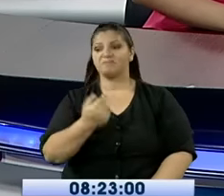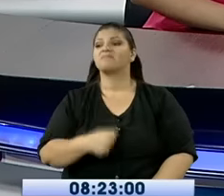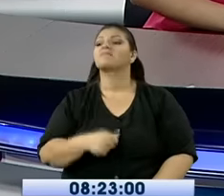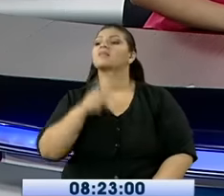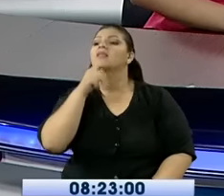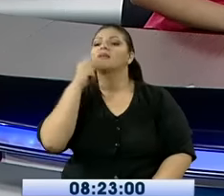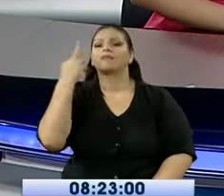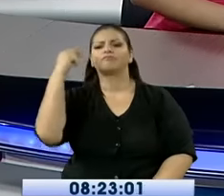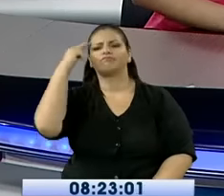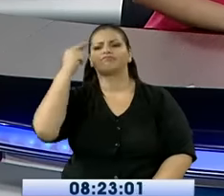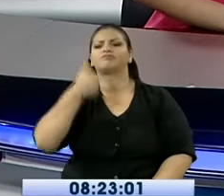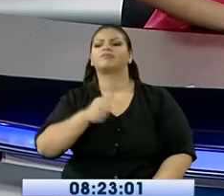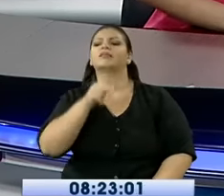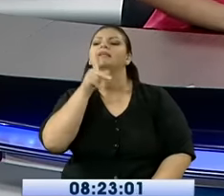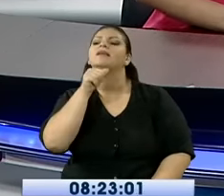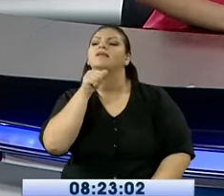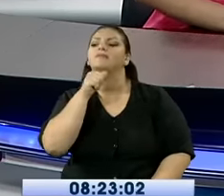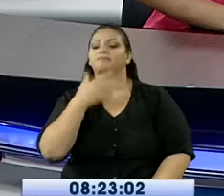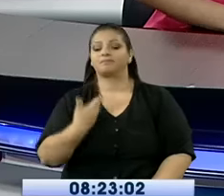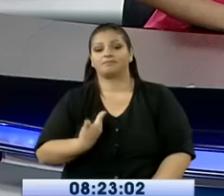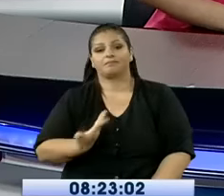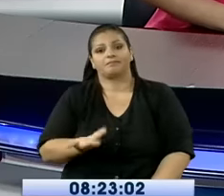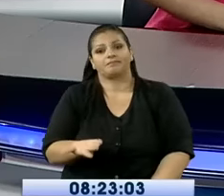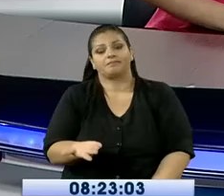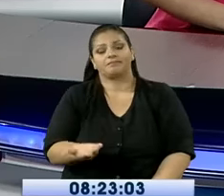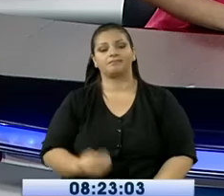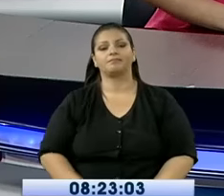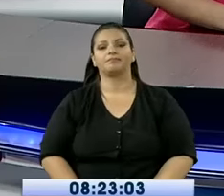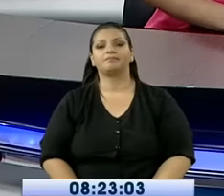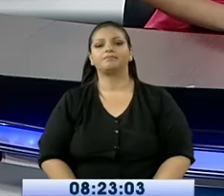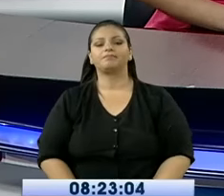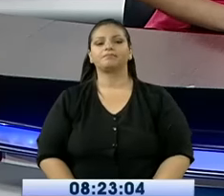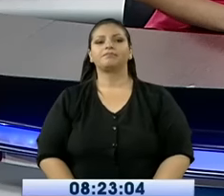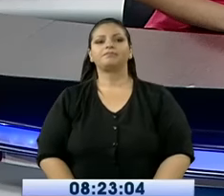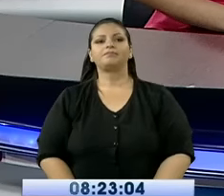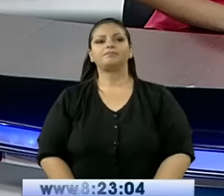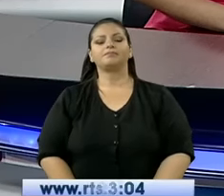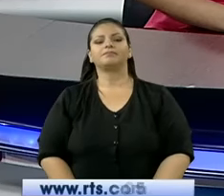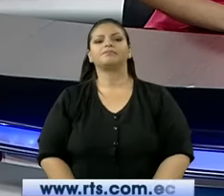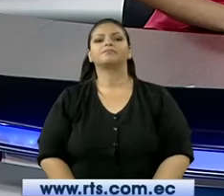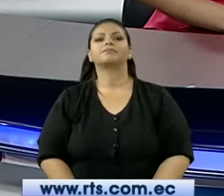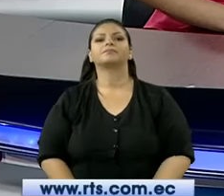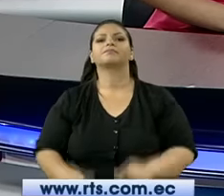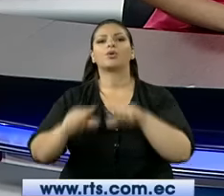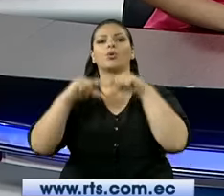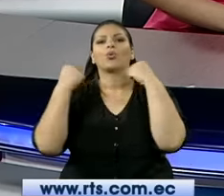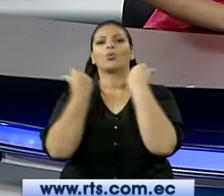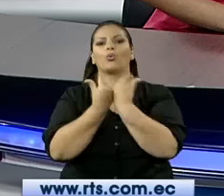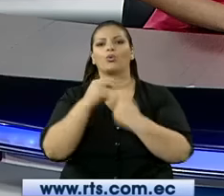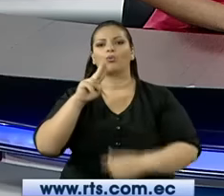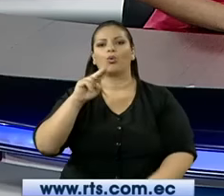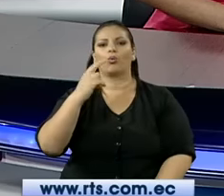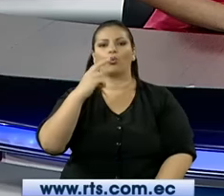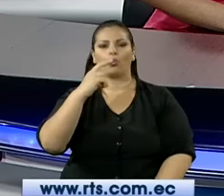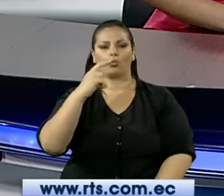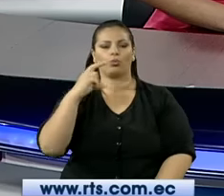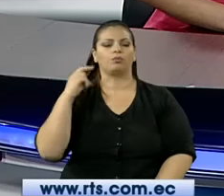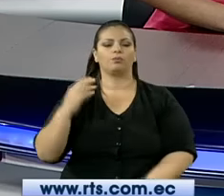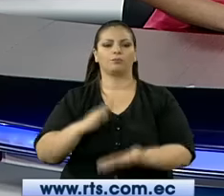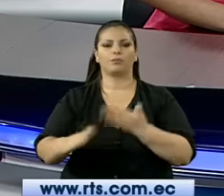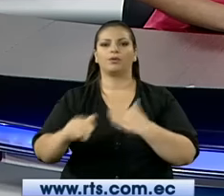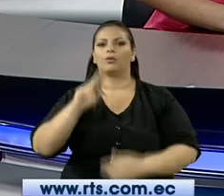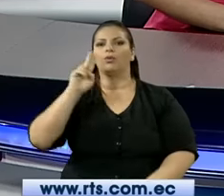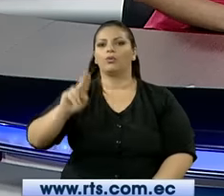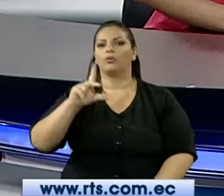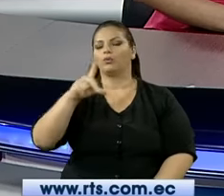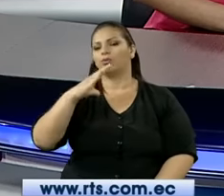más. Vamos con más noticias para ustedes. La unidad contra el tráfico para consumo interno detuvo a varias personas durante un operativo